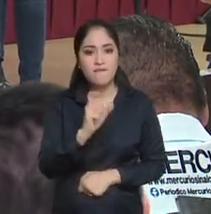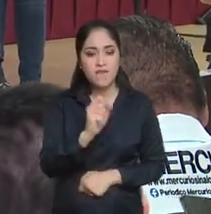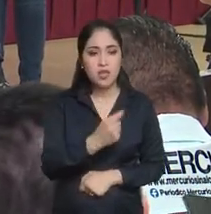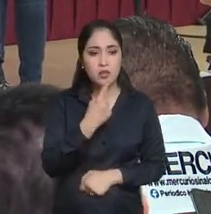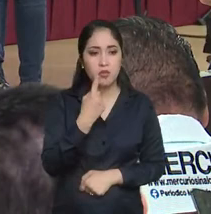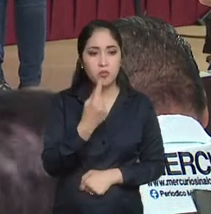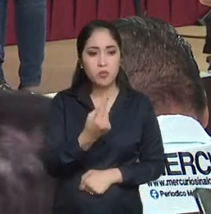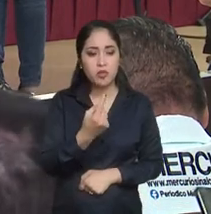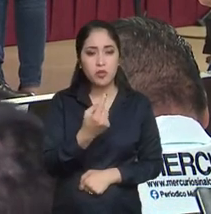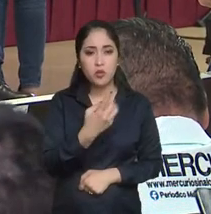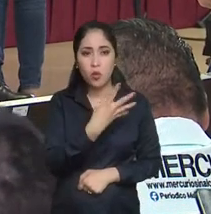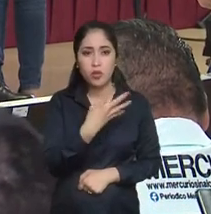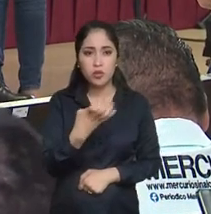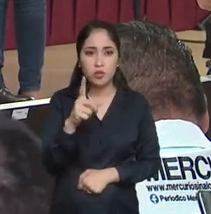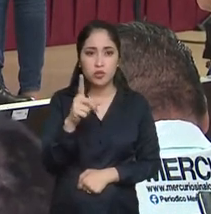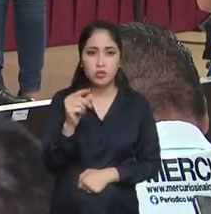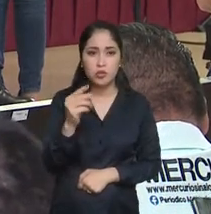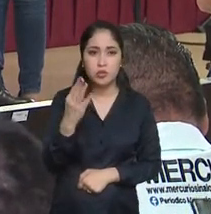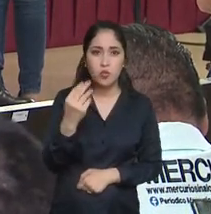21.479 toneladas, .8.